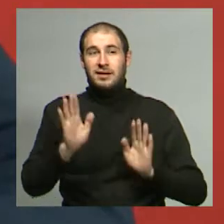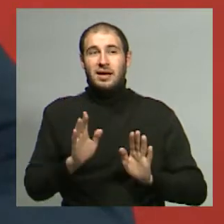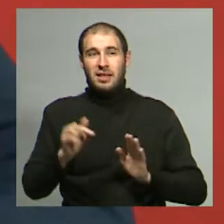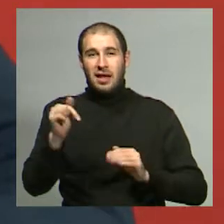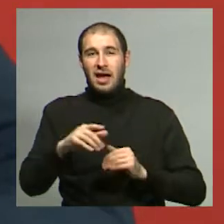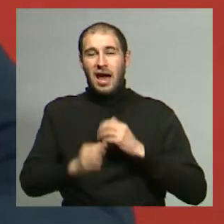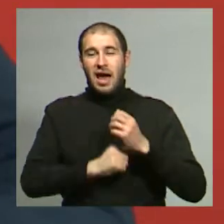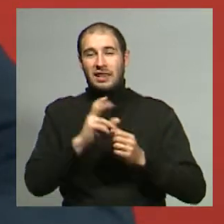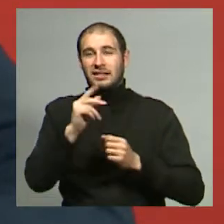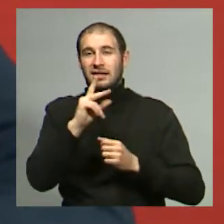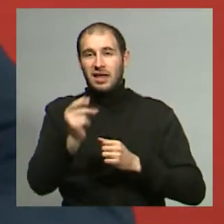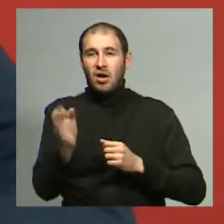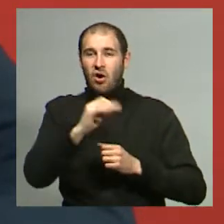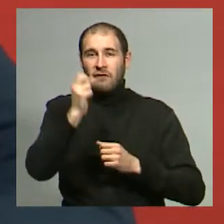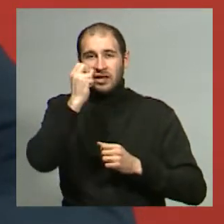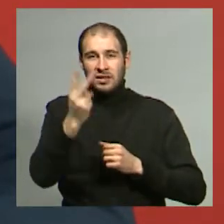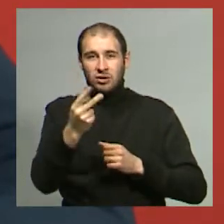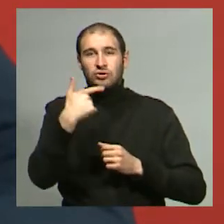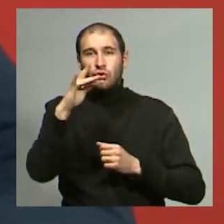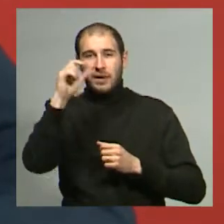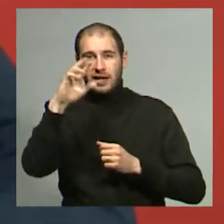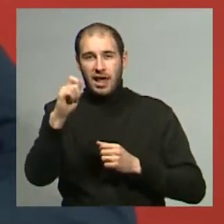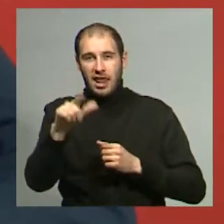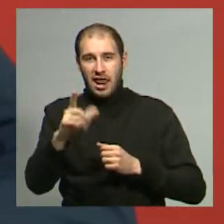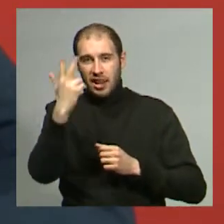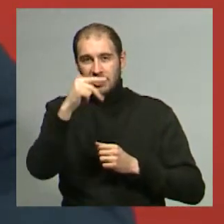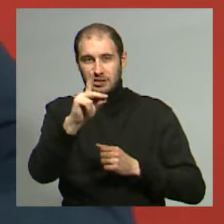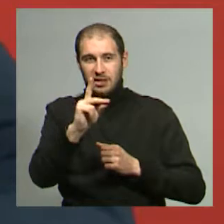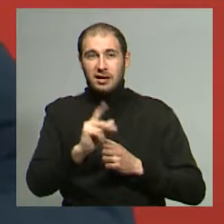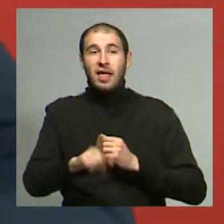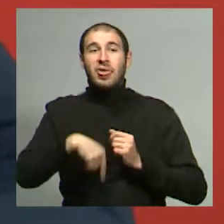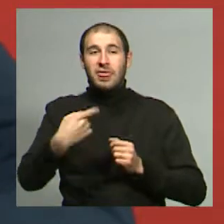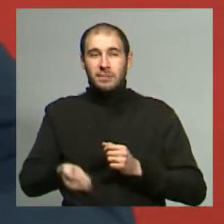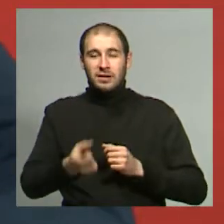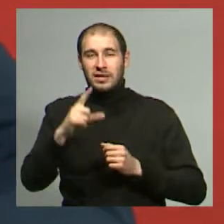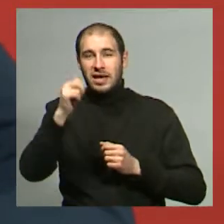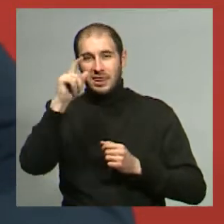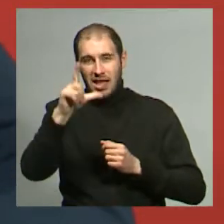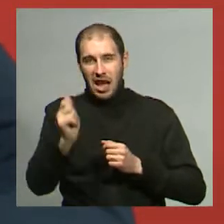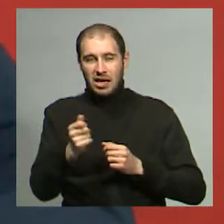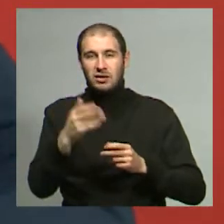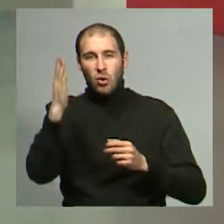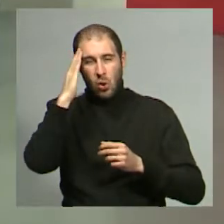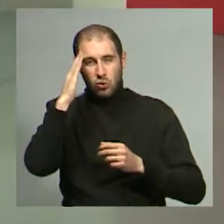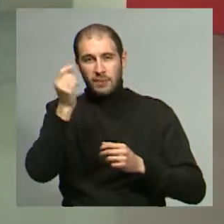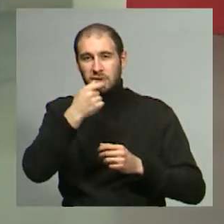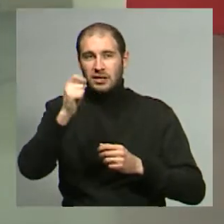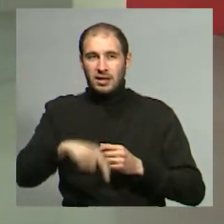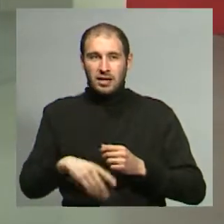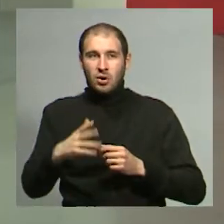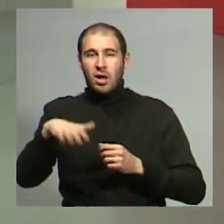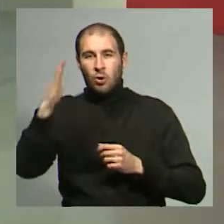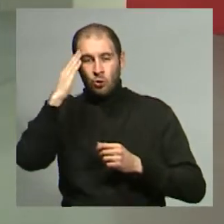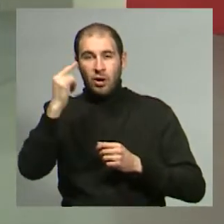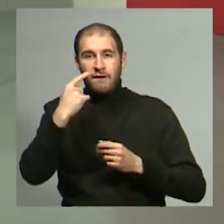al 30 de la TDA o al 22 de Supercanal HD. Después viene Candela Herrero con toda la cultura mendocina en